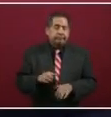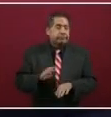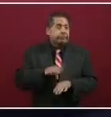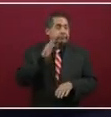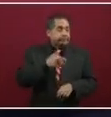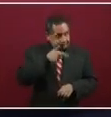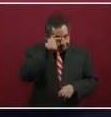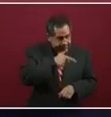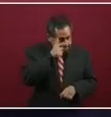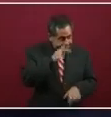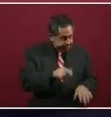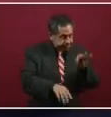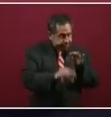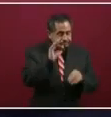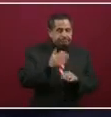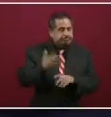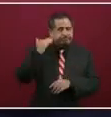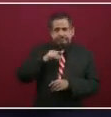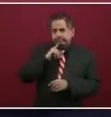porque